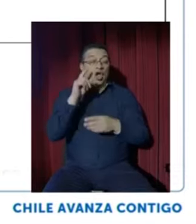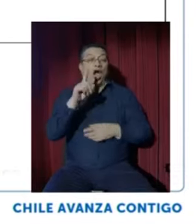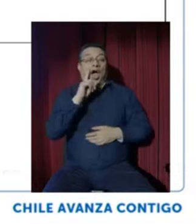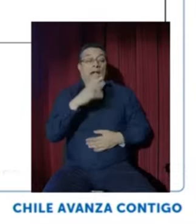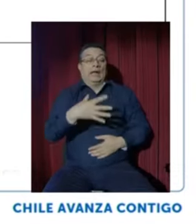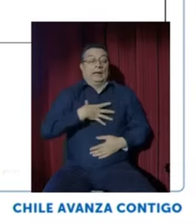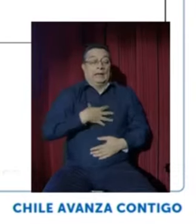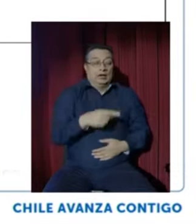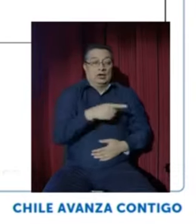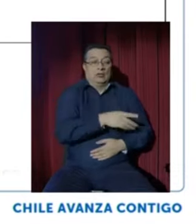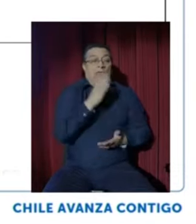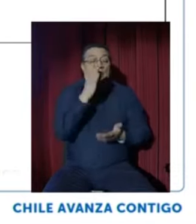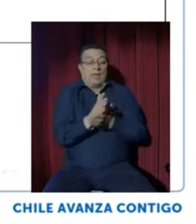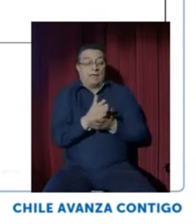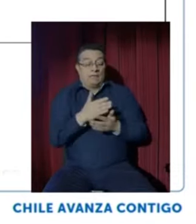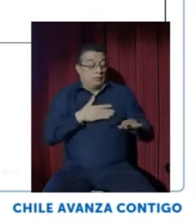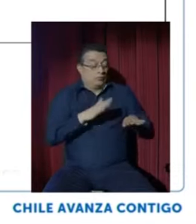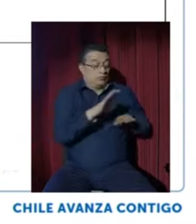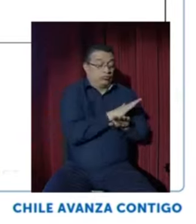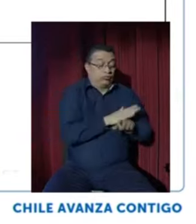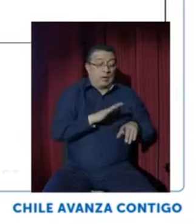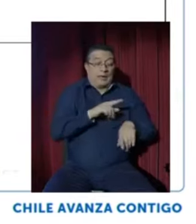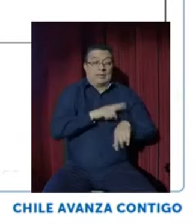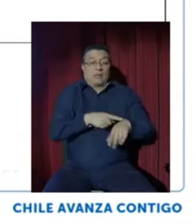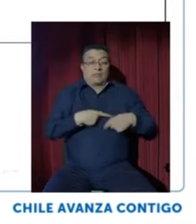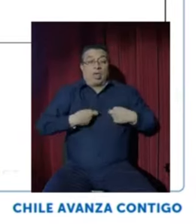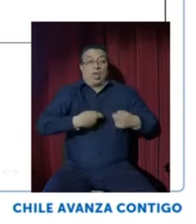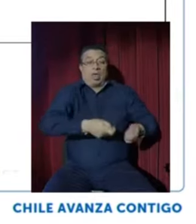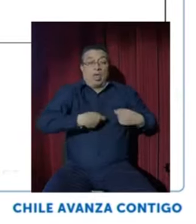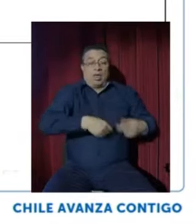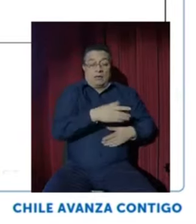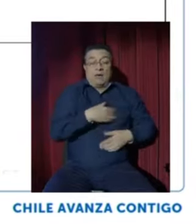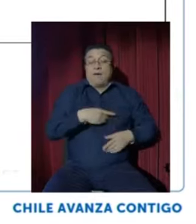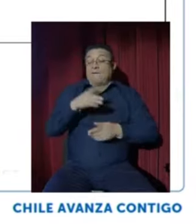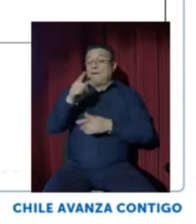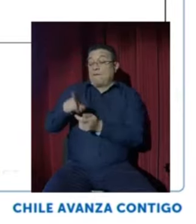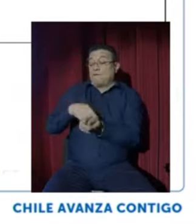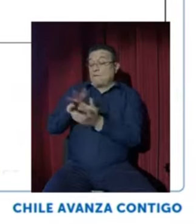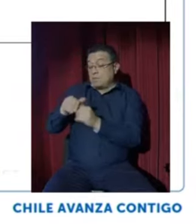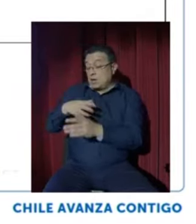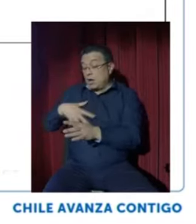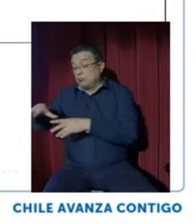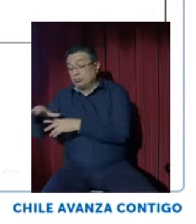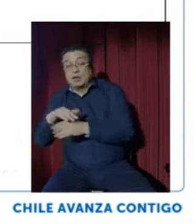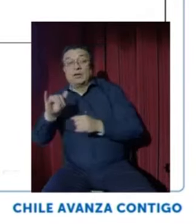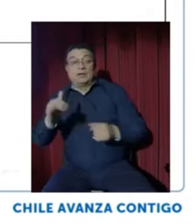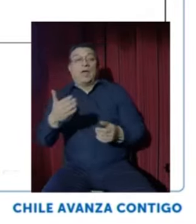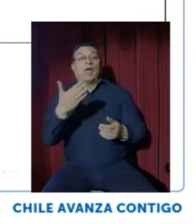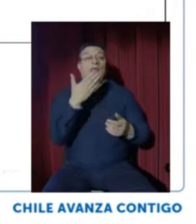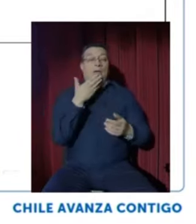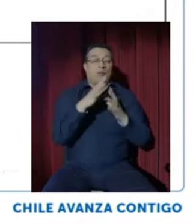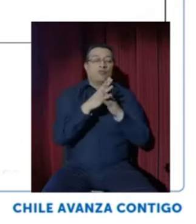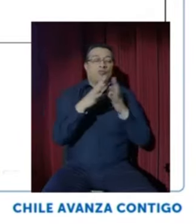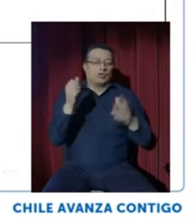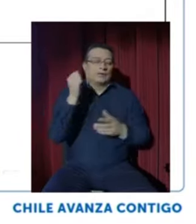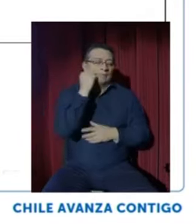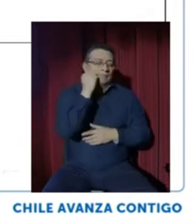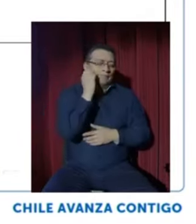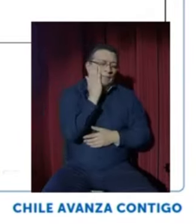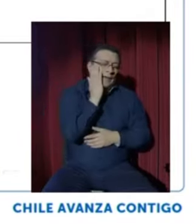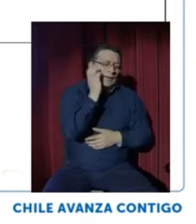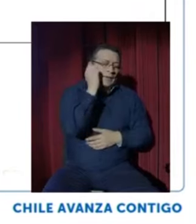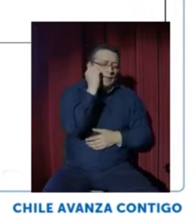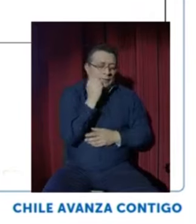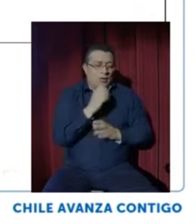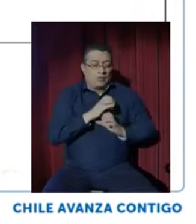hijos y que tienen que cuidar una buena parte del tiempo también a su a su familia pero también que con mucho cariño y mucha entrega mucho